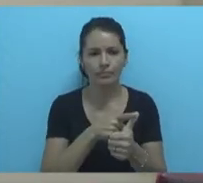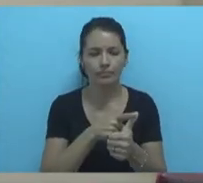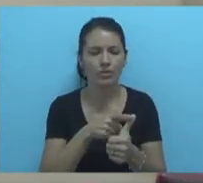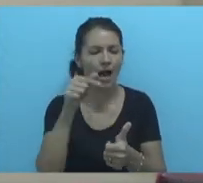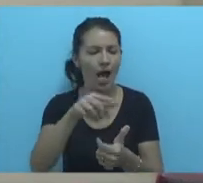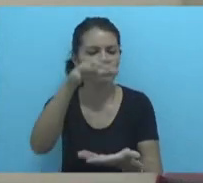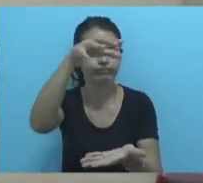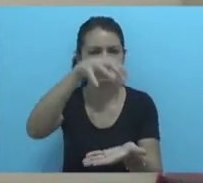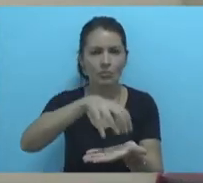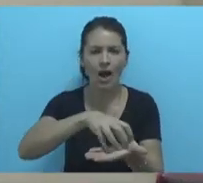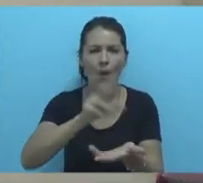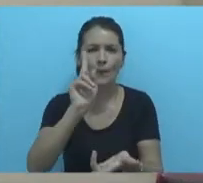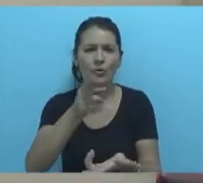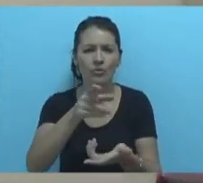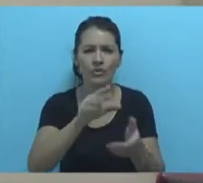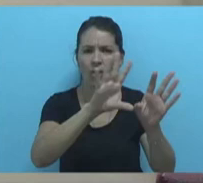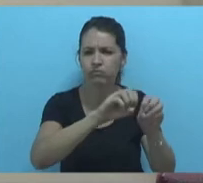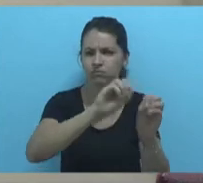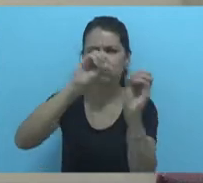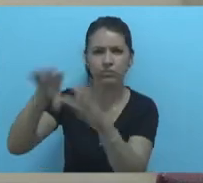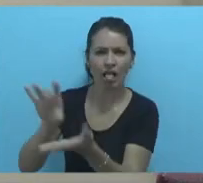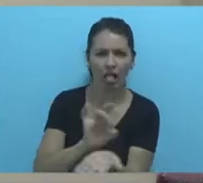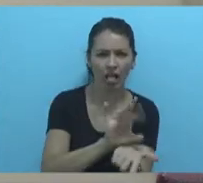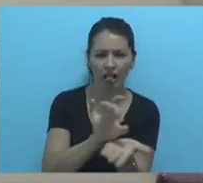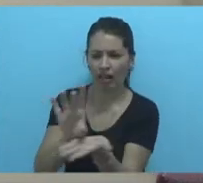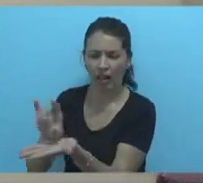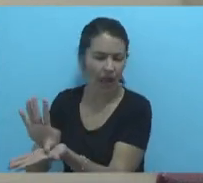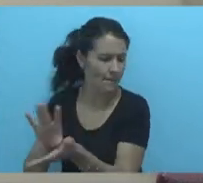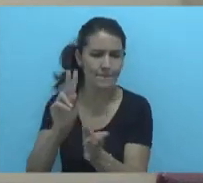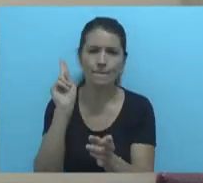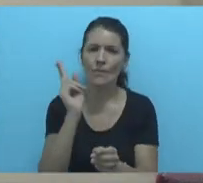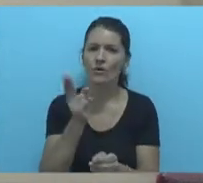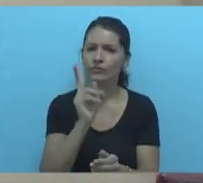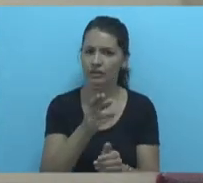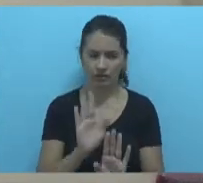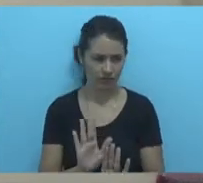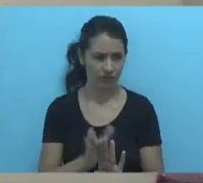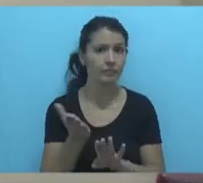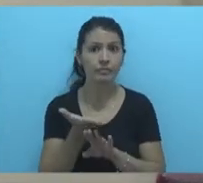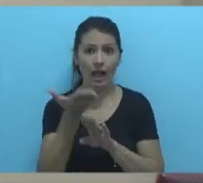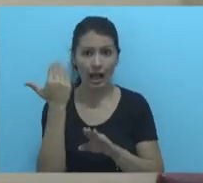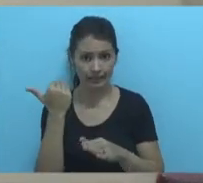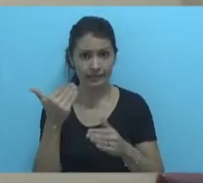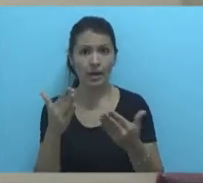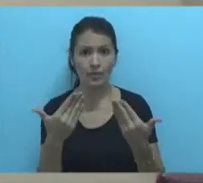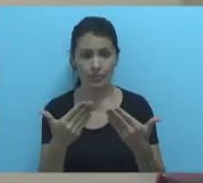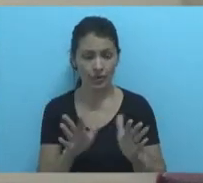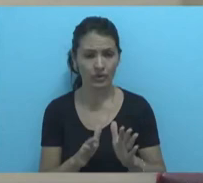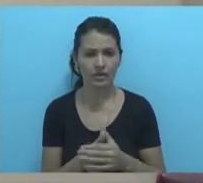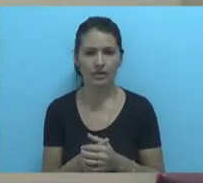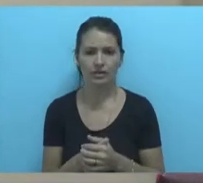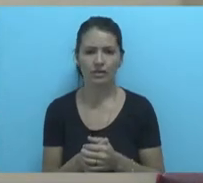desalojos, importantísimo, porque ¿cuánto tiempo lo vivimos? Se